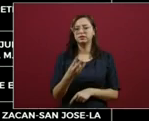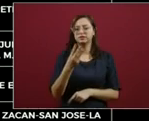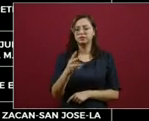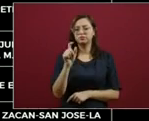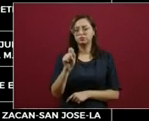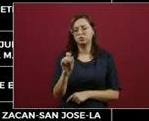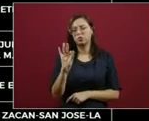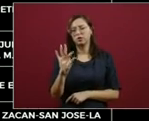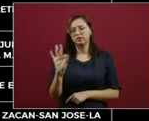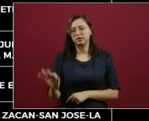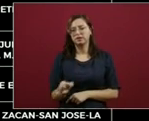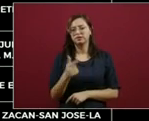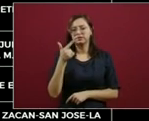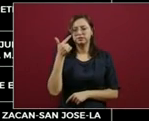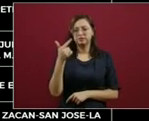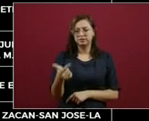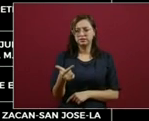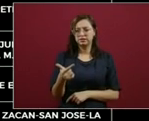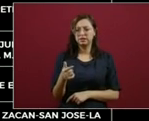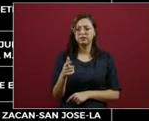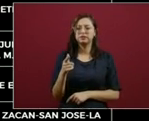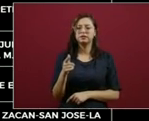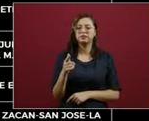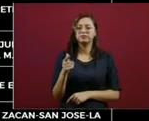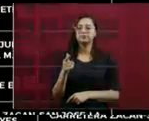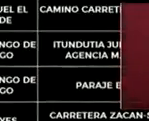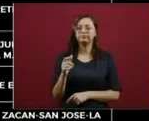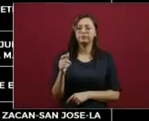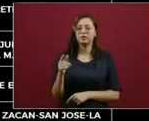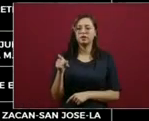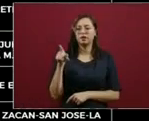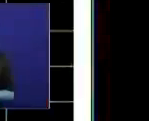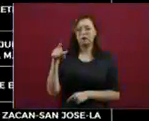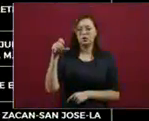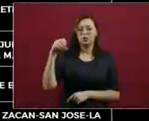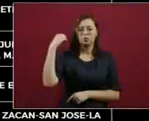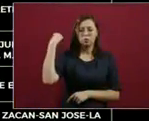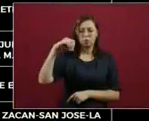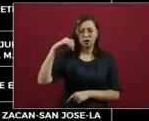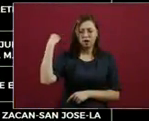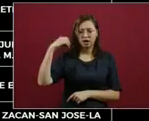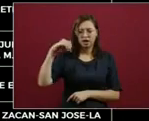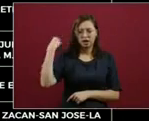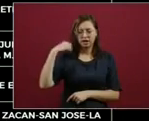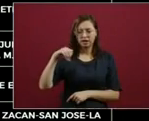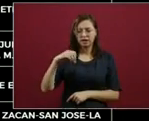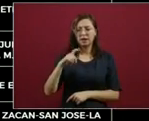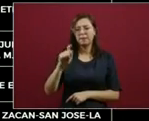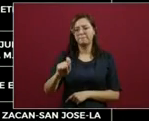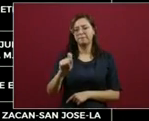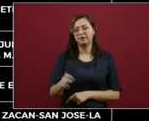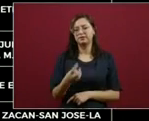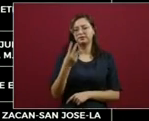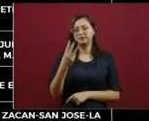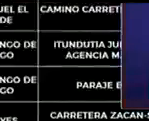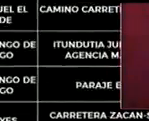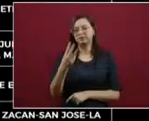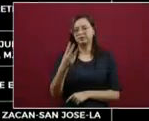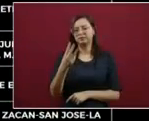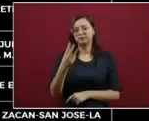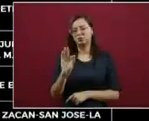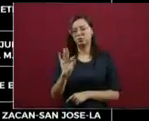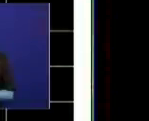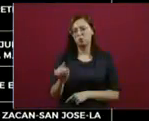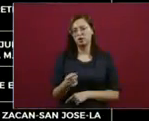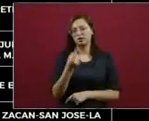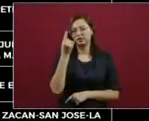23.47 pesos, multiservicio express de Peribán. San Miguel el Grande, Oaxaca, a 23.41, de